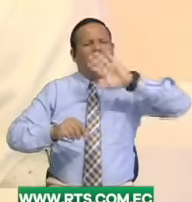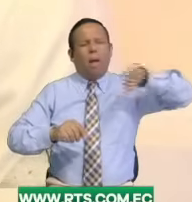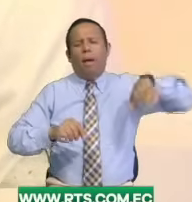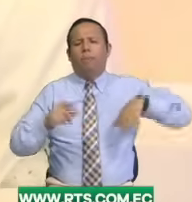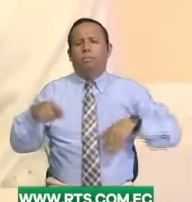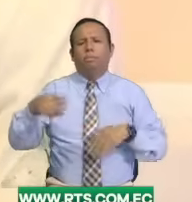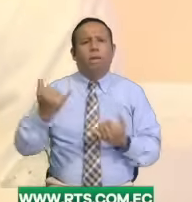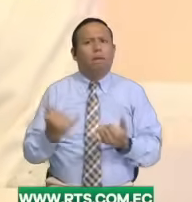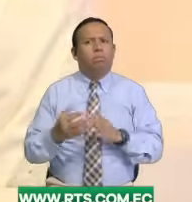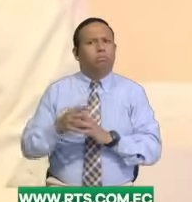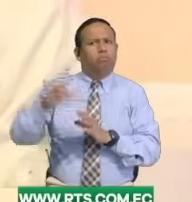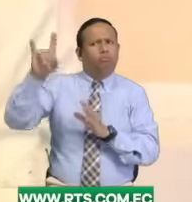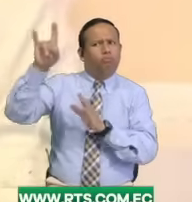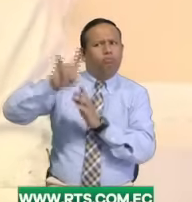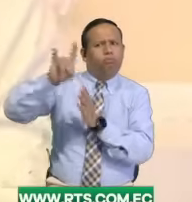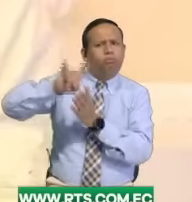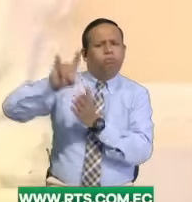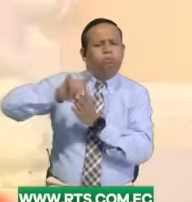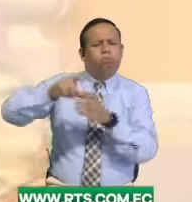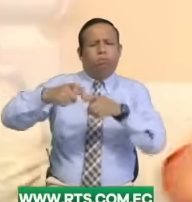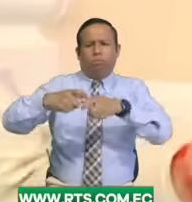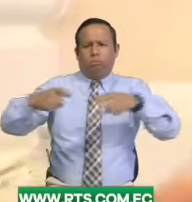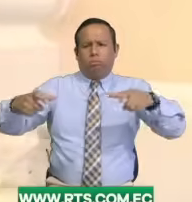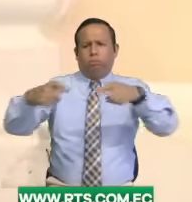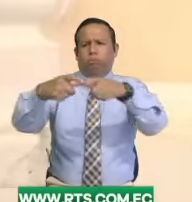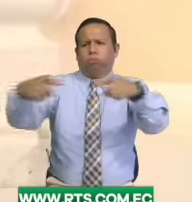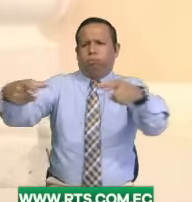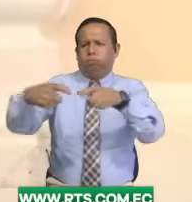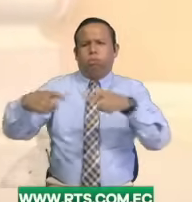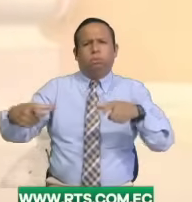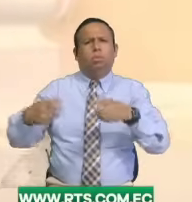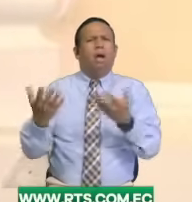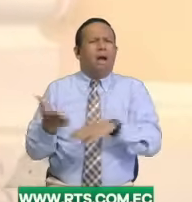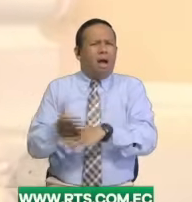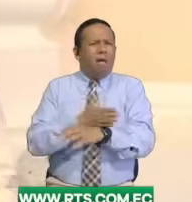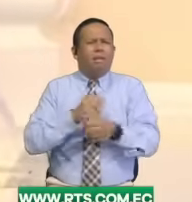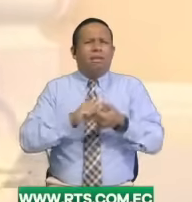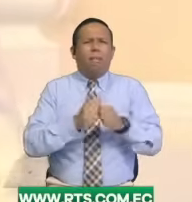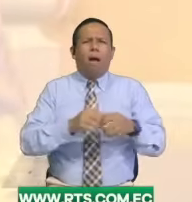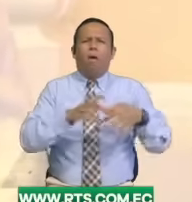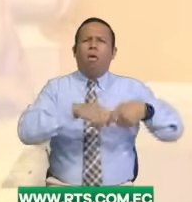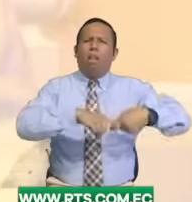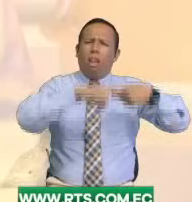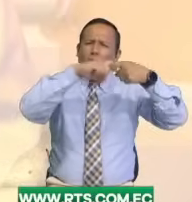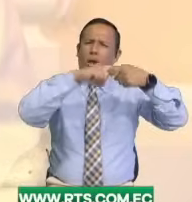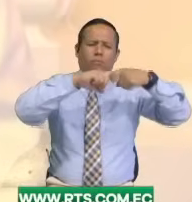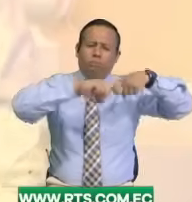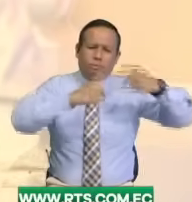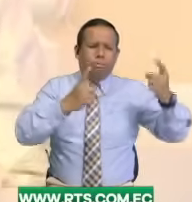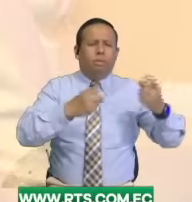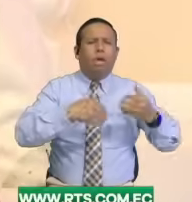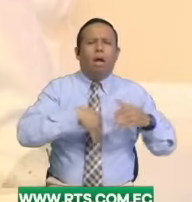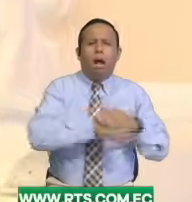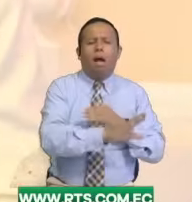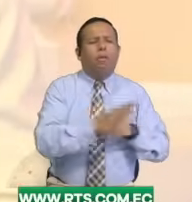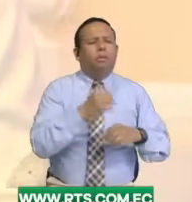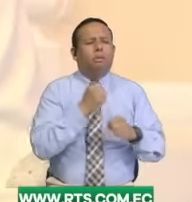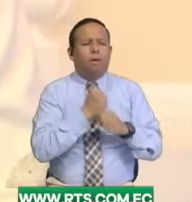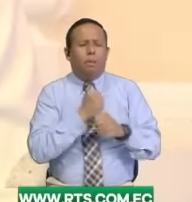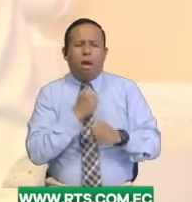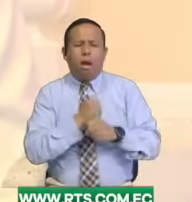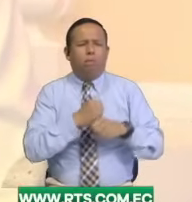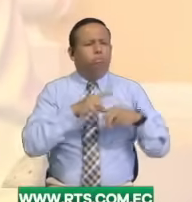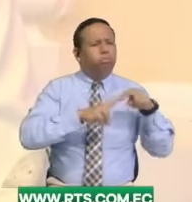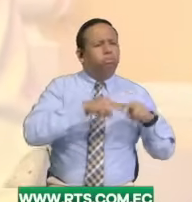410 megawatts, hemos desempolvado obras, hemos despertado, pues,